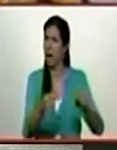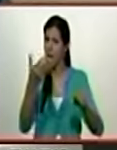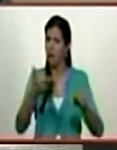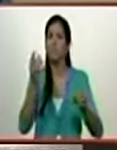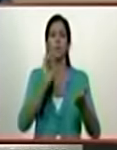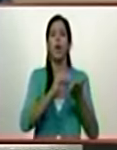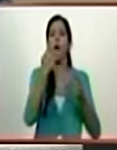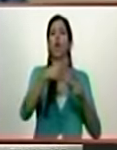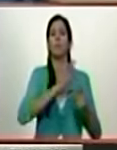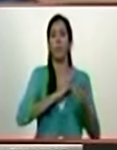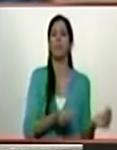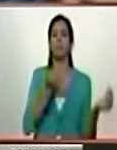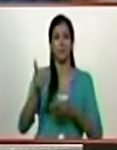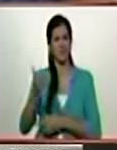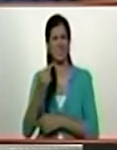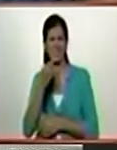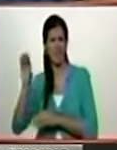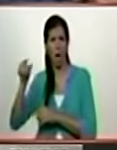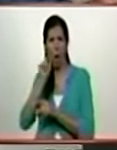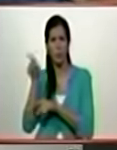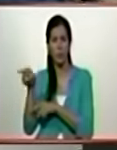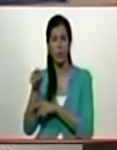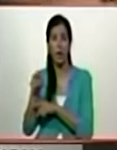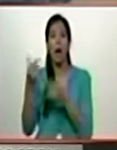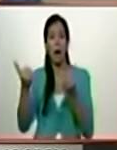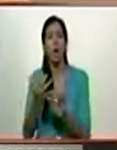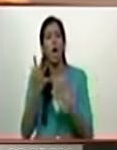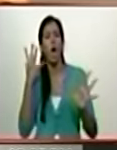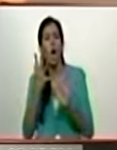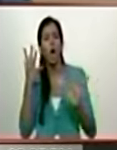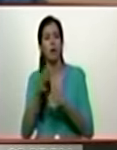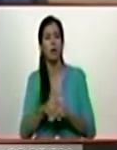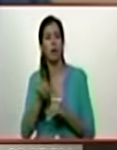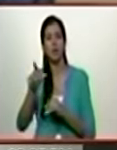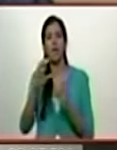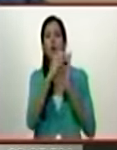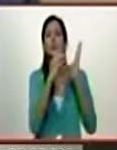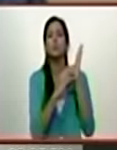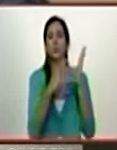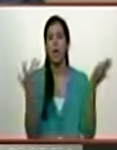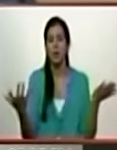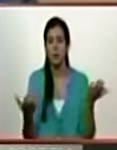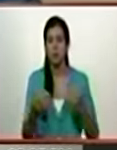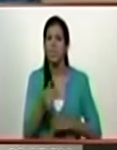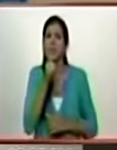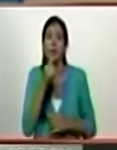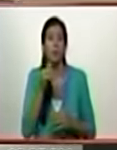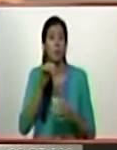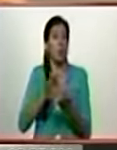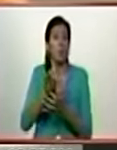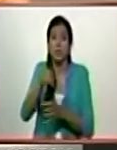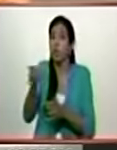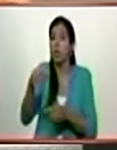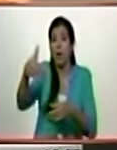importante. O que ahora haya colas en Cúcuta para comprar gasolina. ¿De quién es problema que haya gasolina en